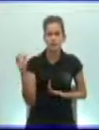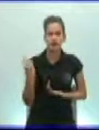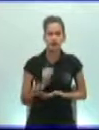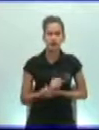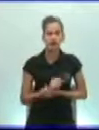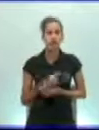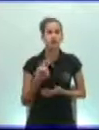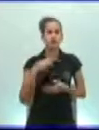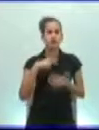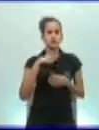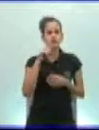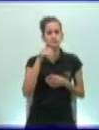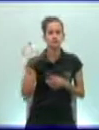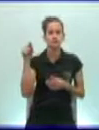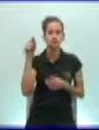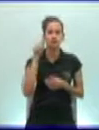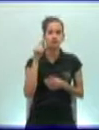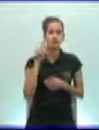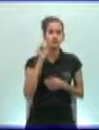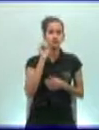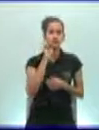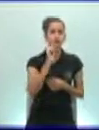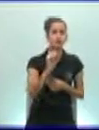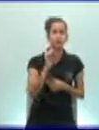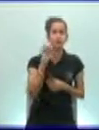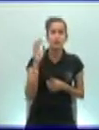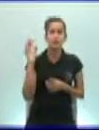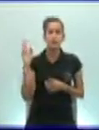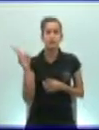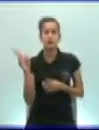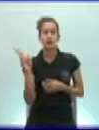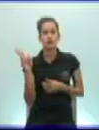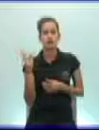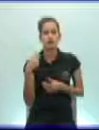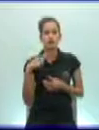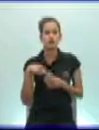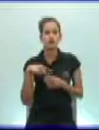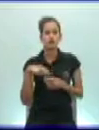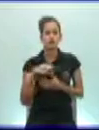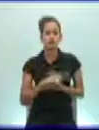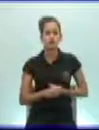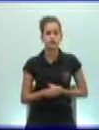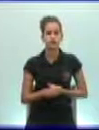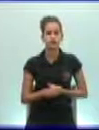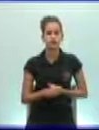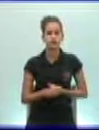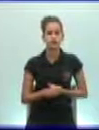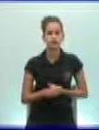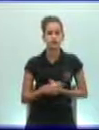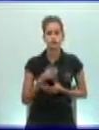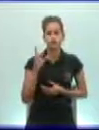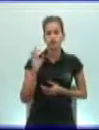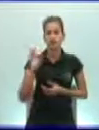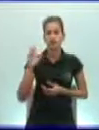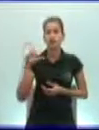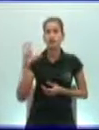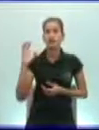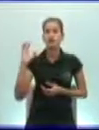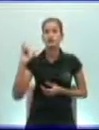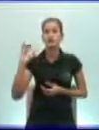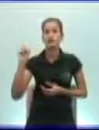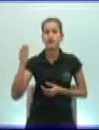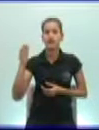núcleo tanto del sujeto como del predicado, que son los miembros de la oración. El cimarrón es el